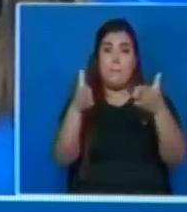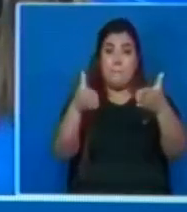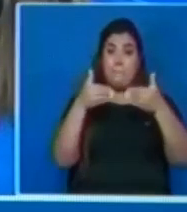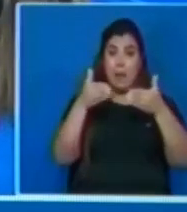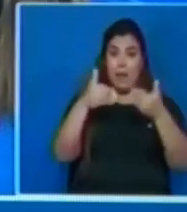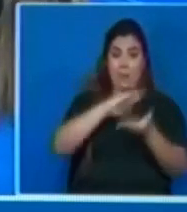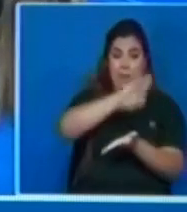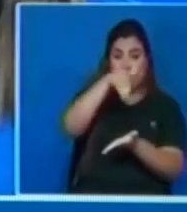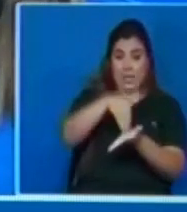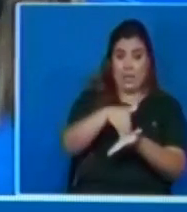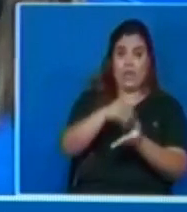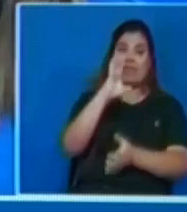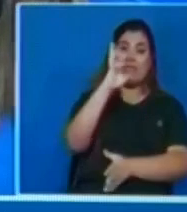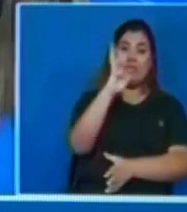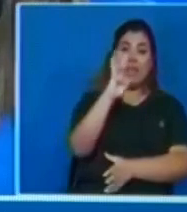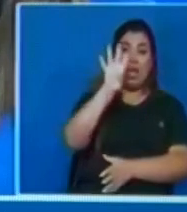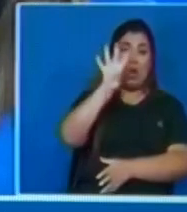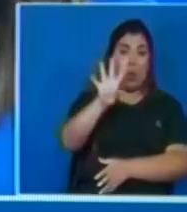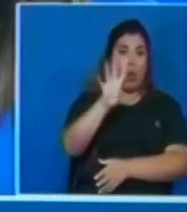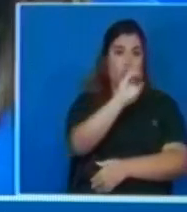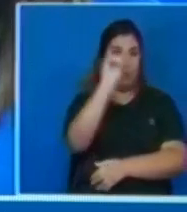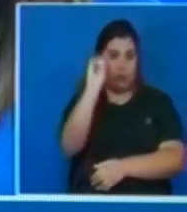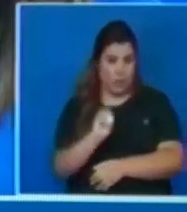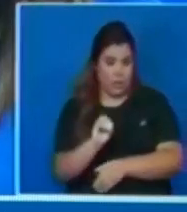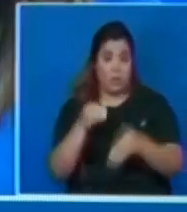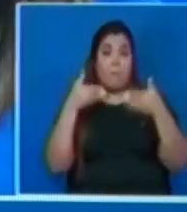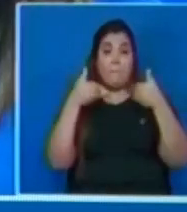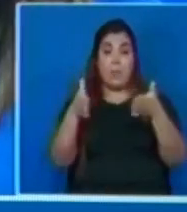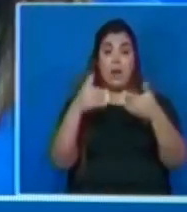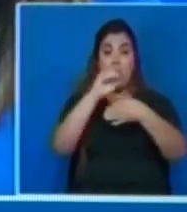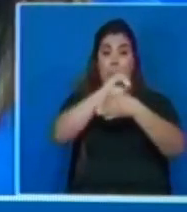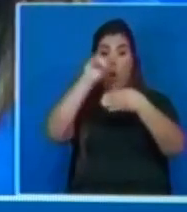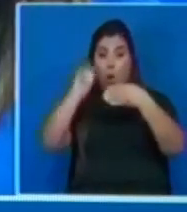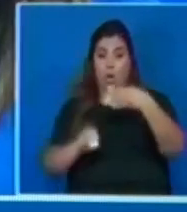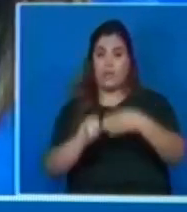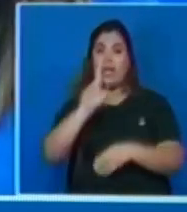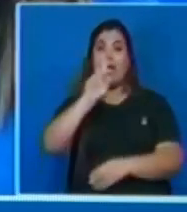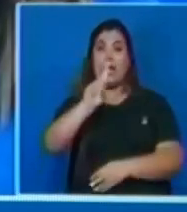con un 64% y de Panamá Oeste con 15%.